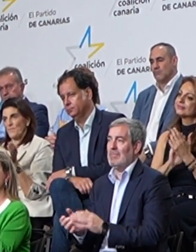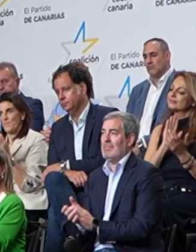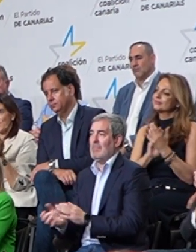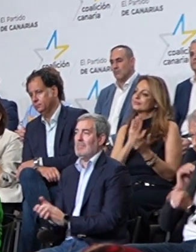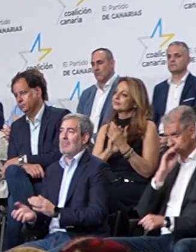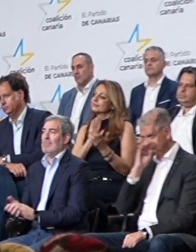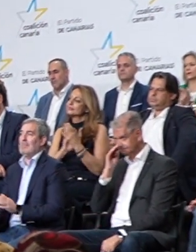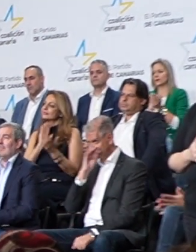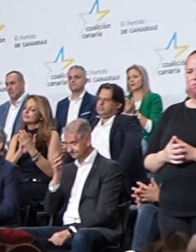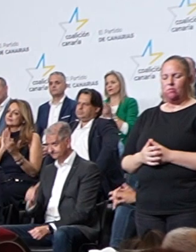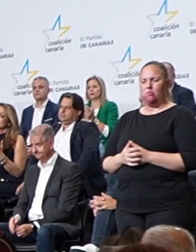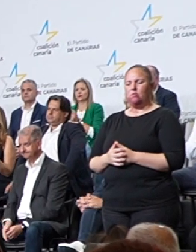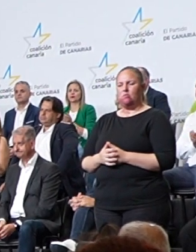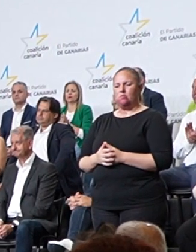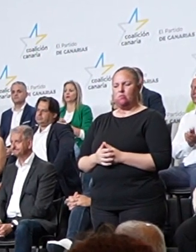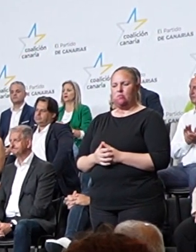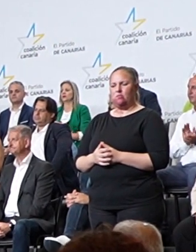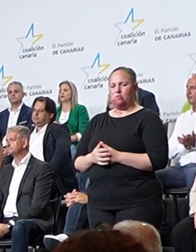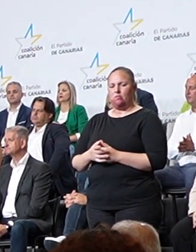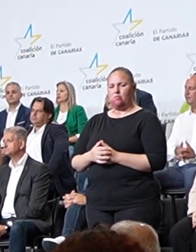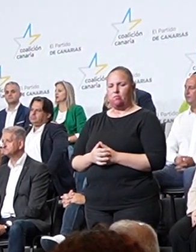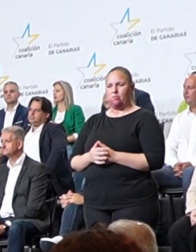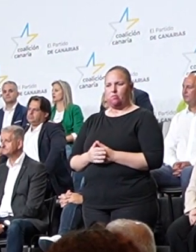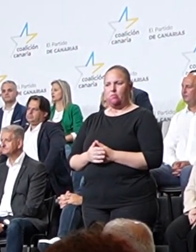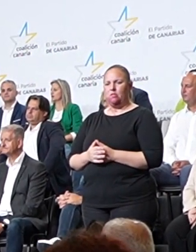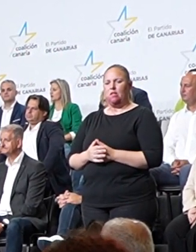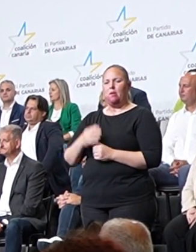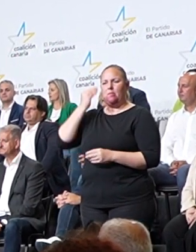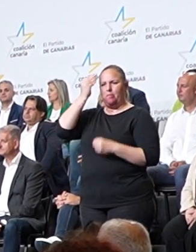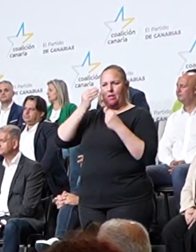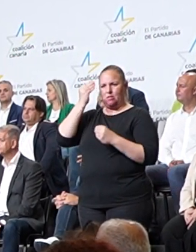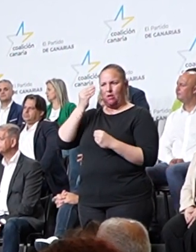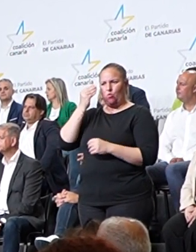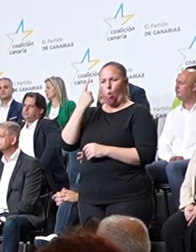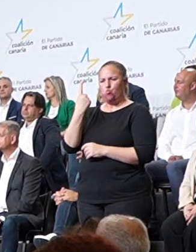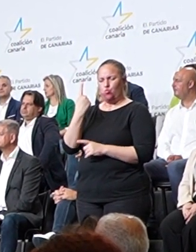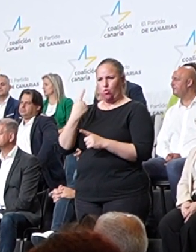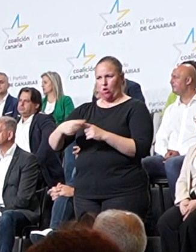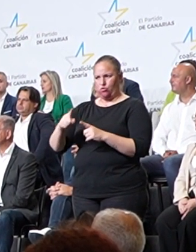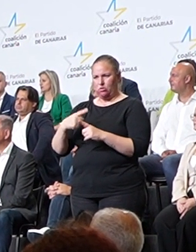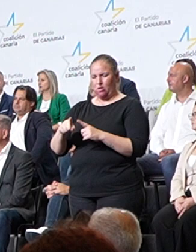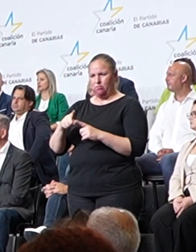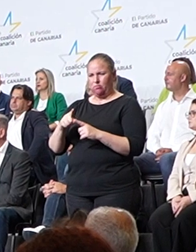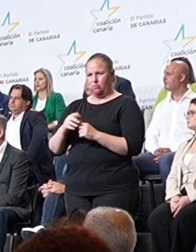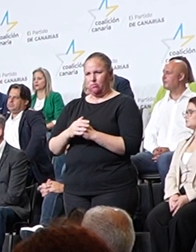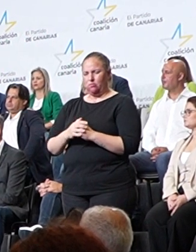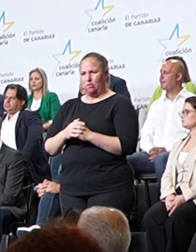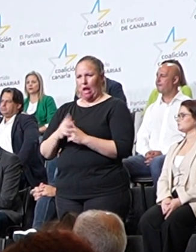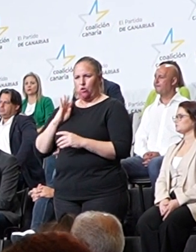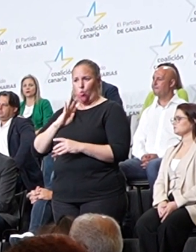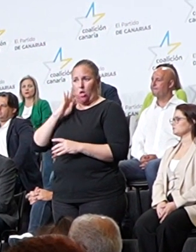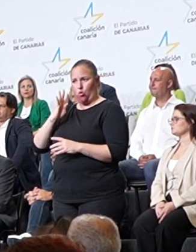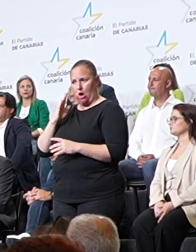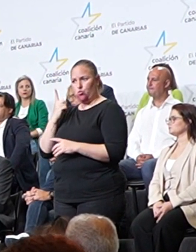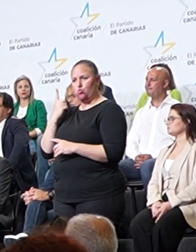Piensen, les pido que hagan un ejercicio. Piensen una sola cosa que haya hecho en estos